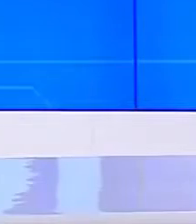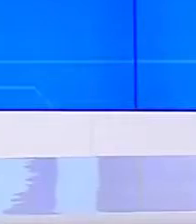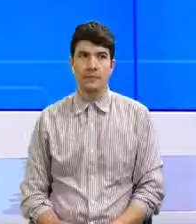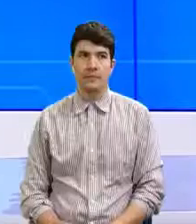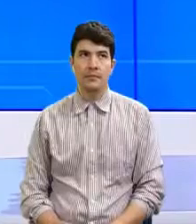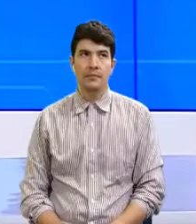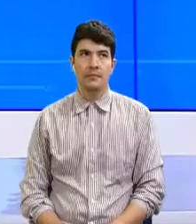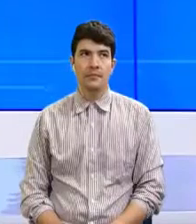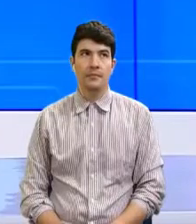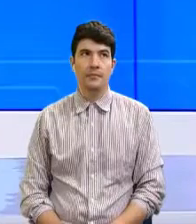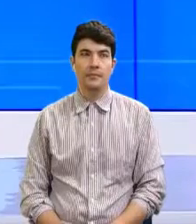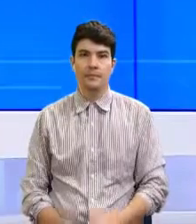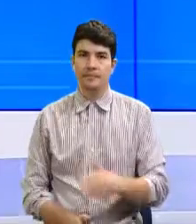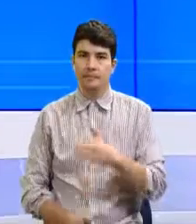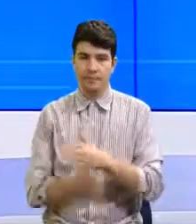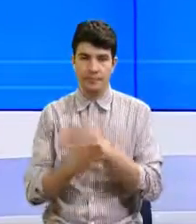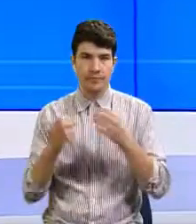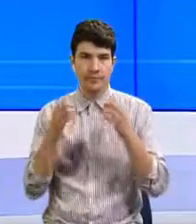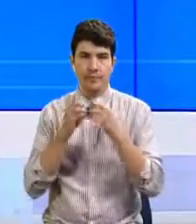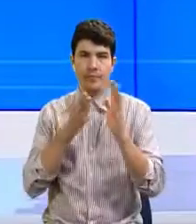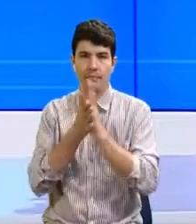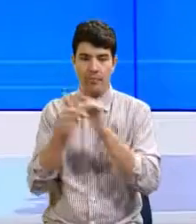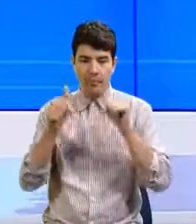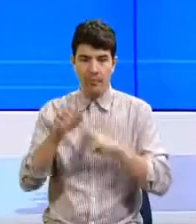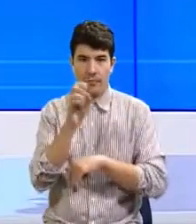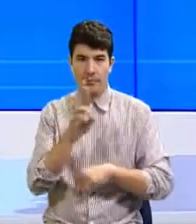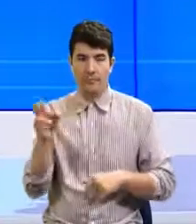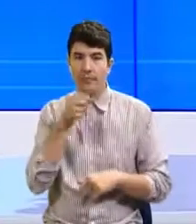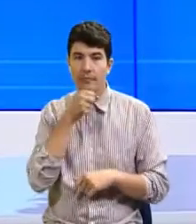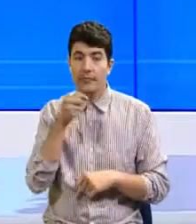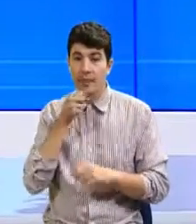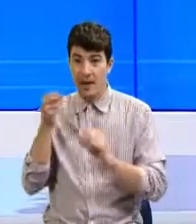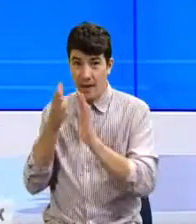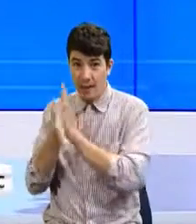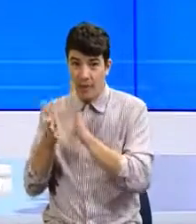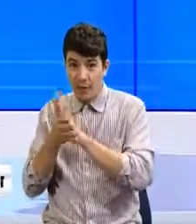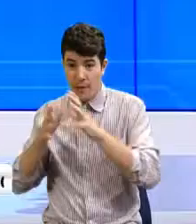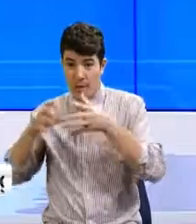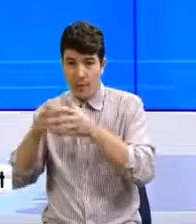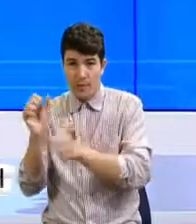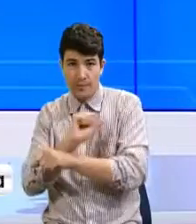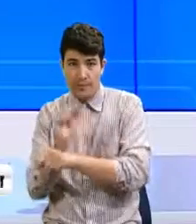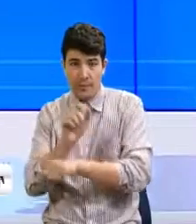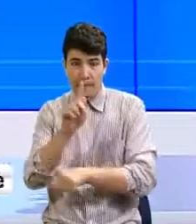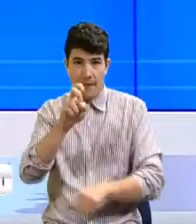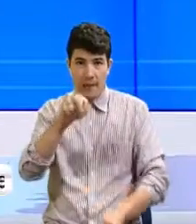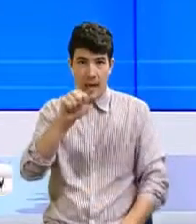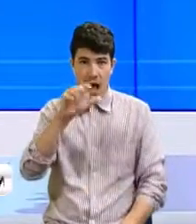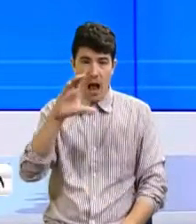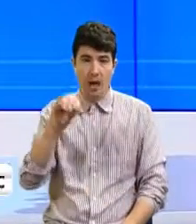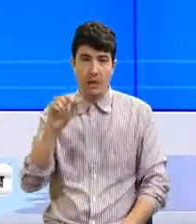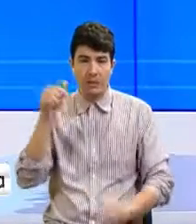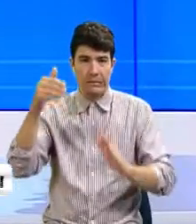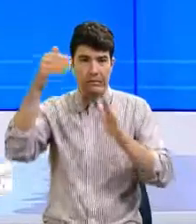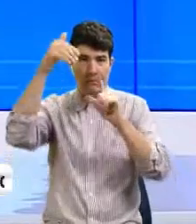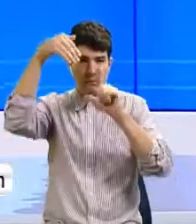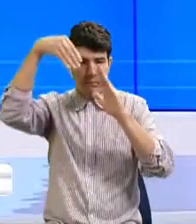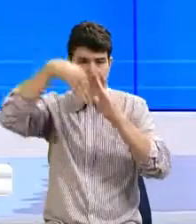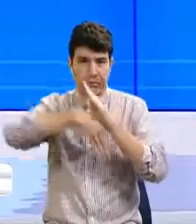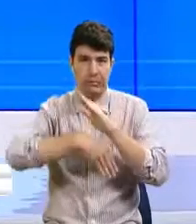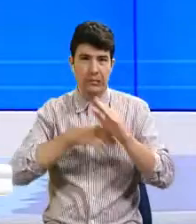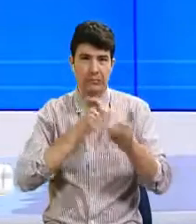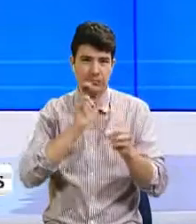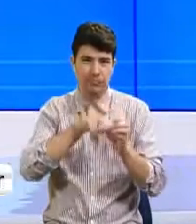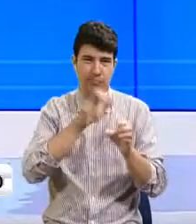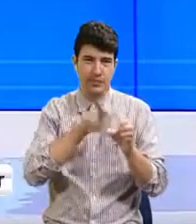Vamos con más información en Oriente Noticias. El más reciente informe del sector automotor de Fenalco y la ANDI señala una caída significativa en la matrícula